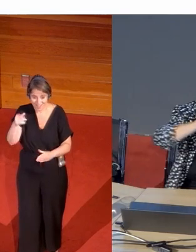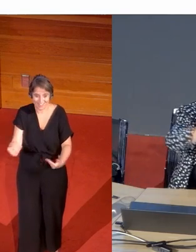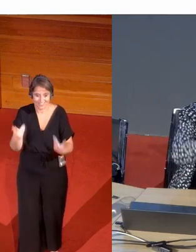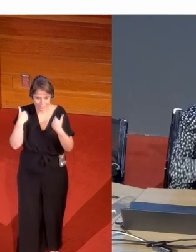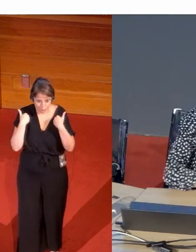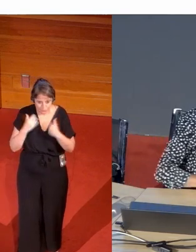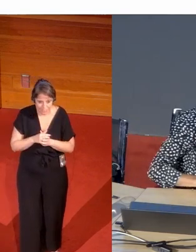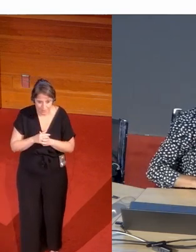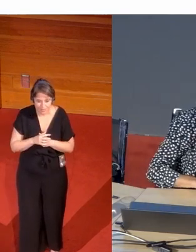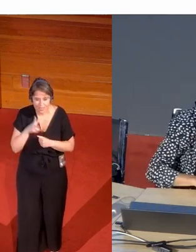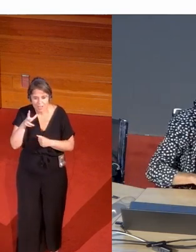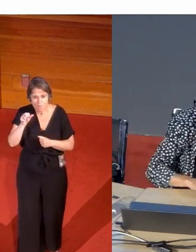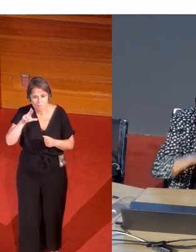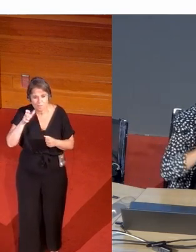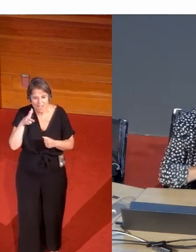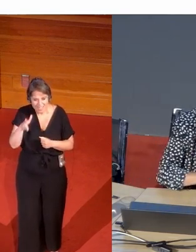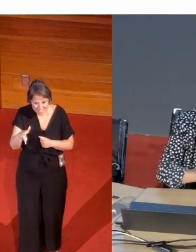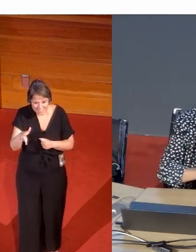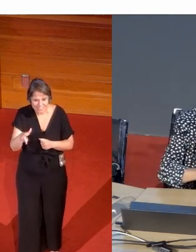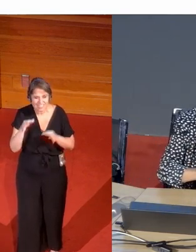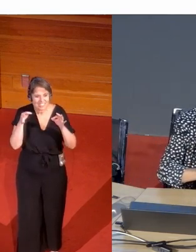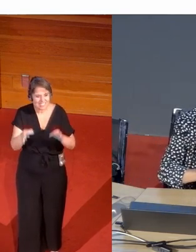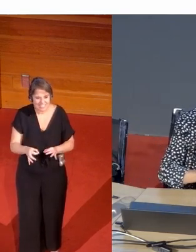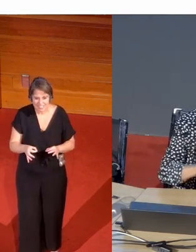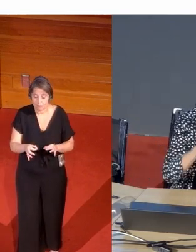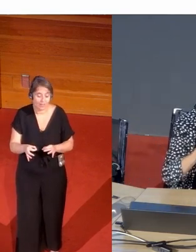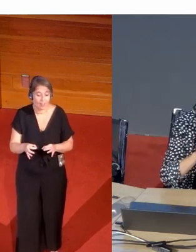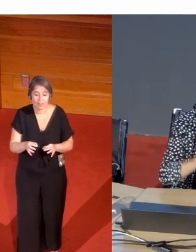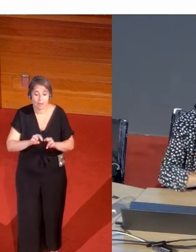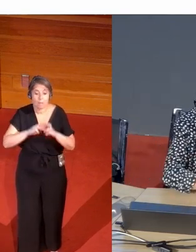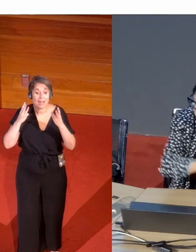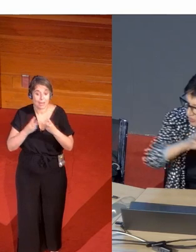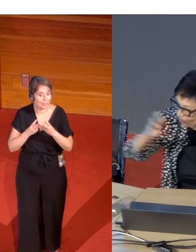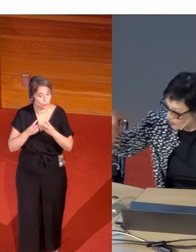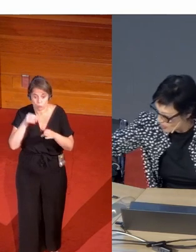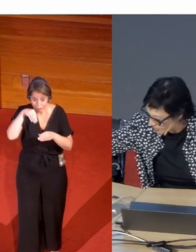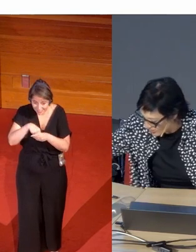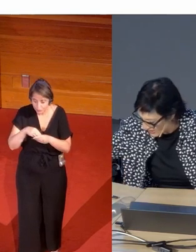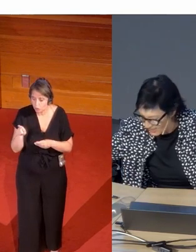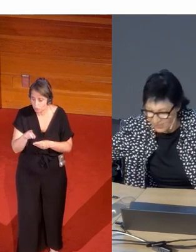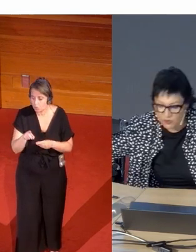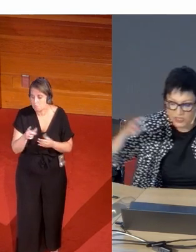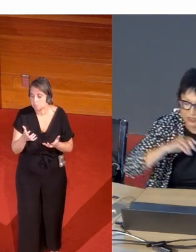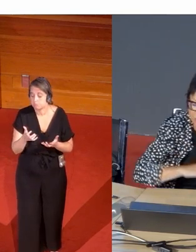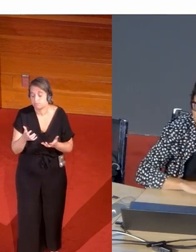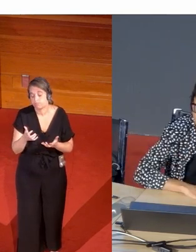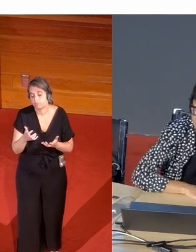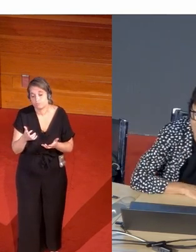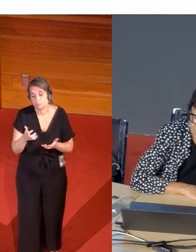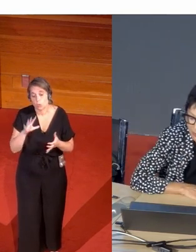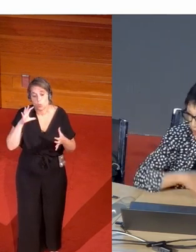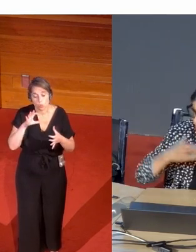nichel farras con entonces con el ukip siendo extraparlamentaria ojo al dato consiguió sacar al Reino